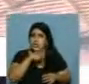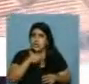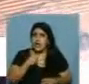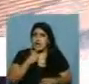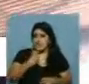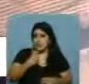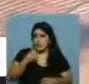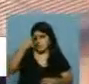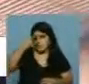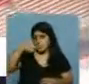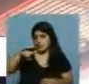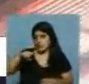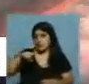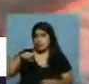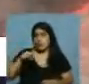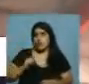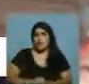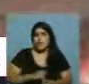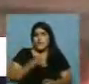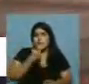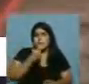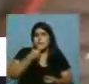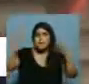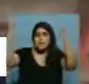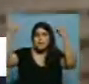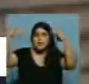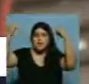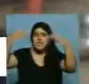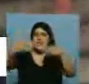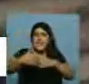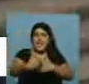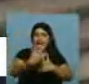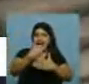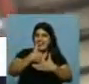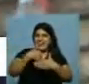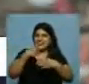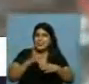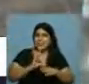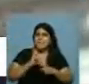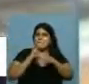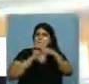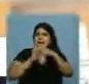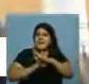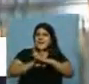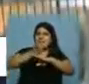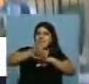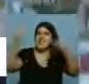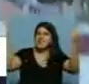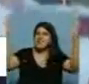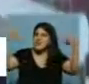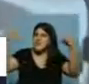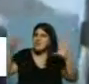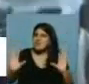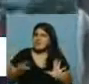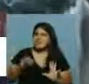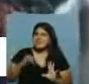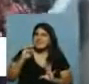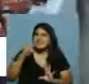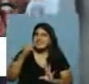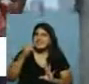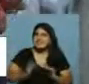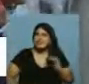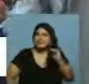se llueve más acá adentro que afuera? Sí. El tema es que nos subieron bastante